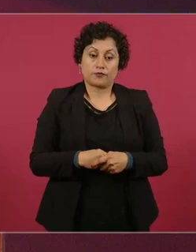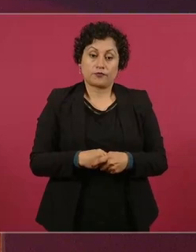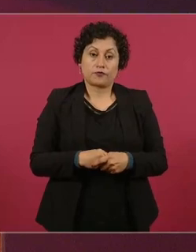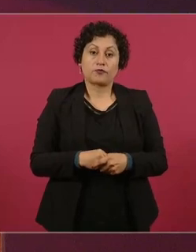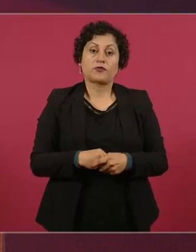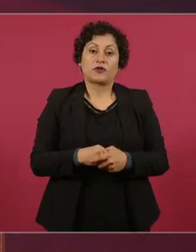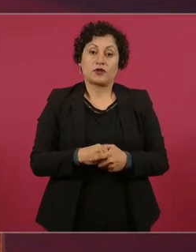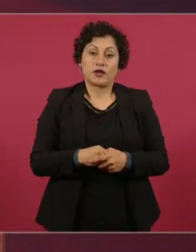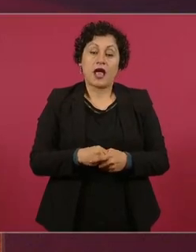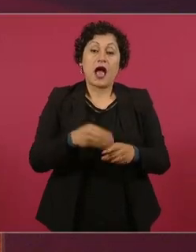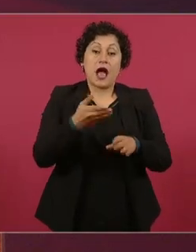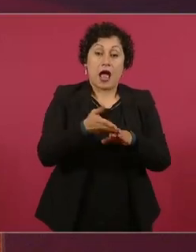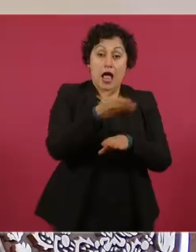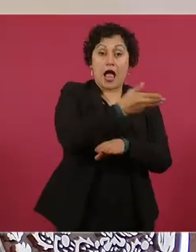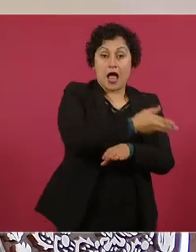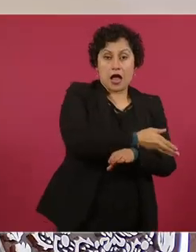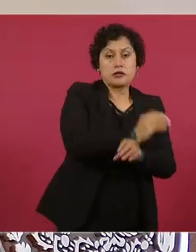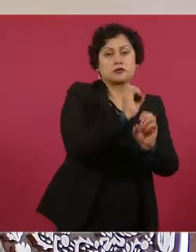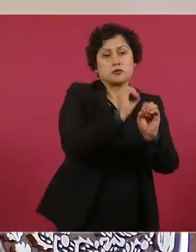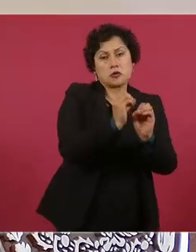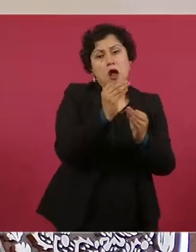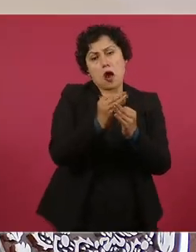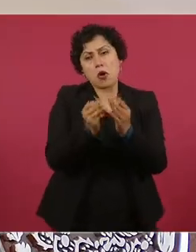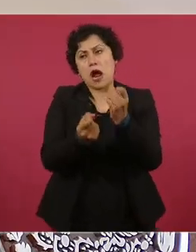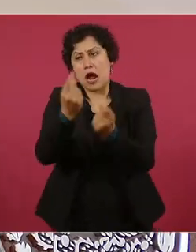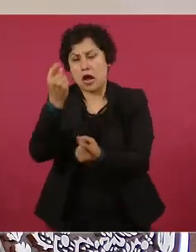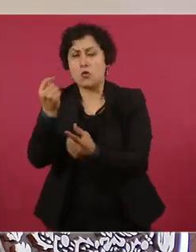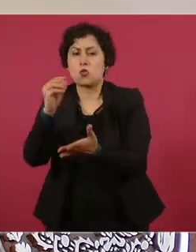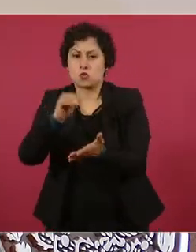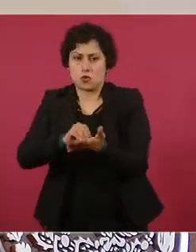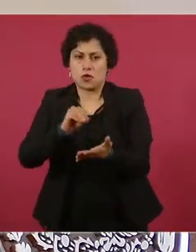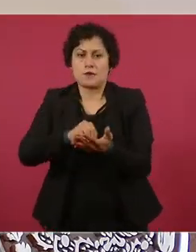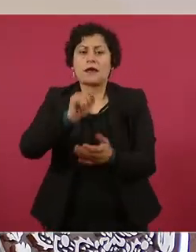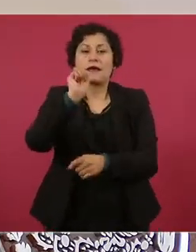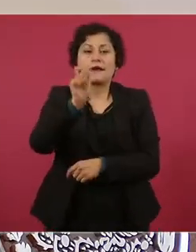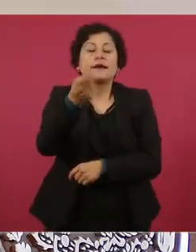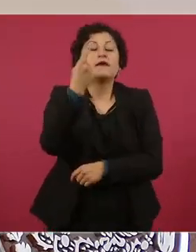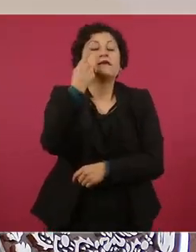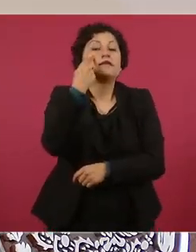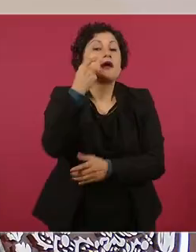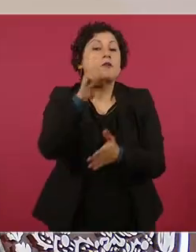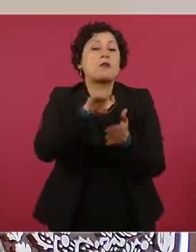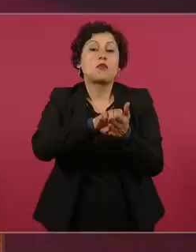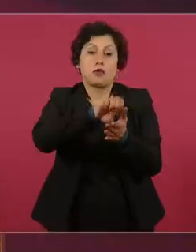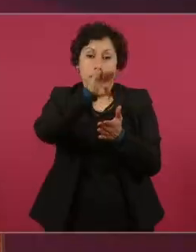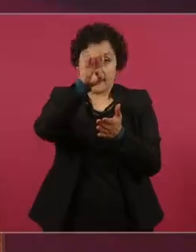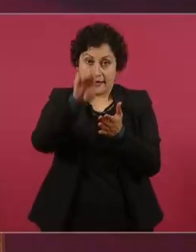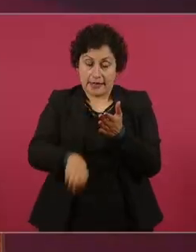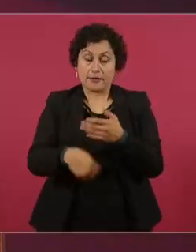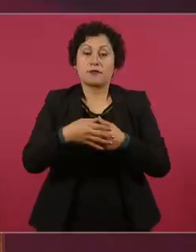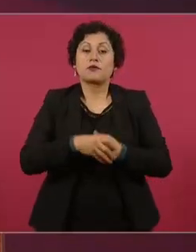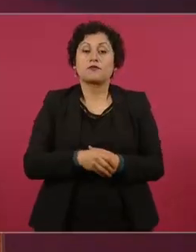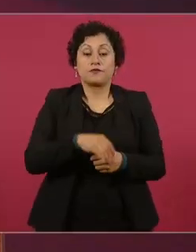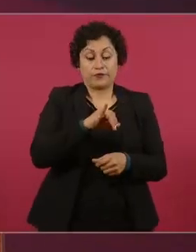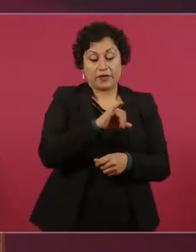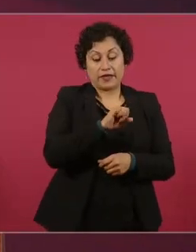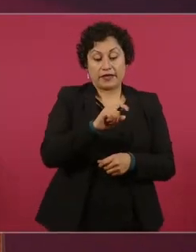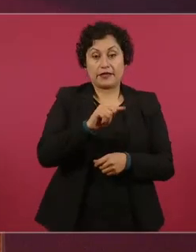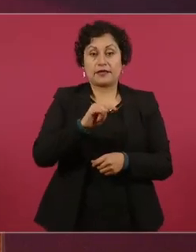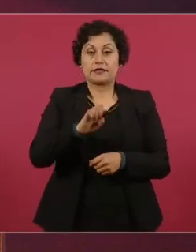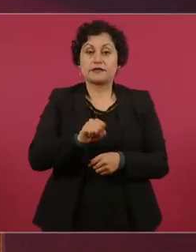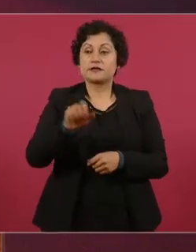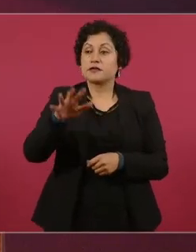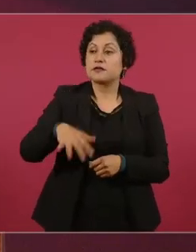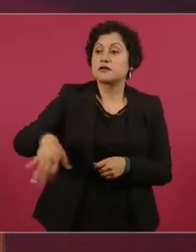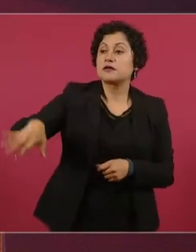algunos casos, porque no hemos acabado, en que se le contrata a un integrador, a un empresario y